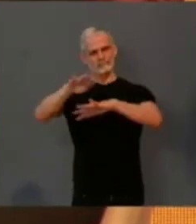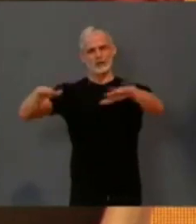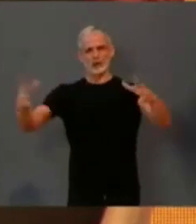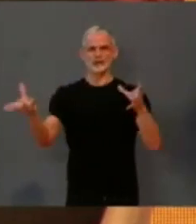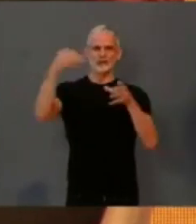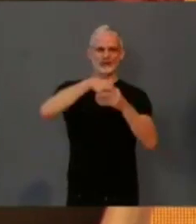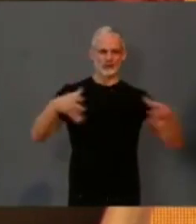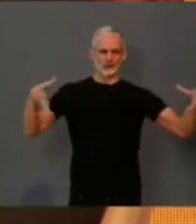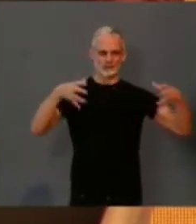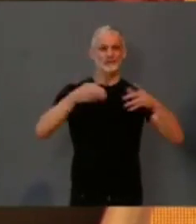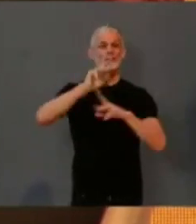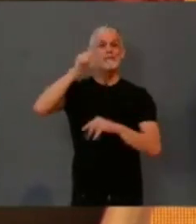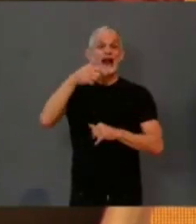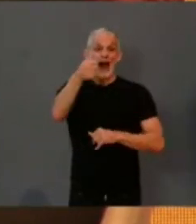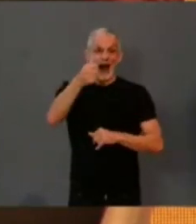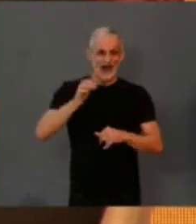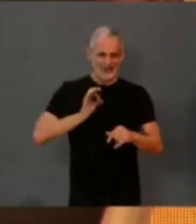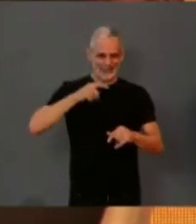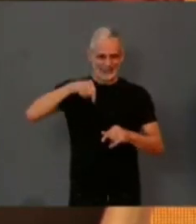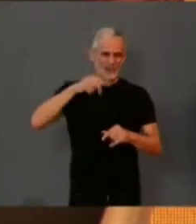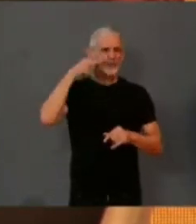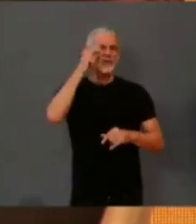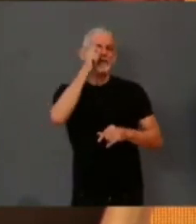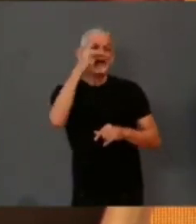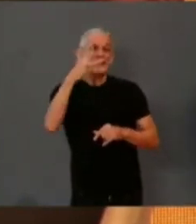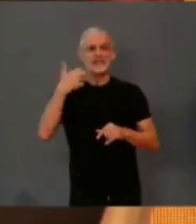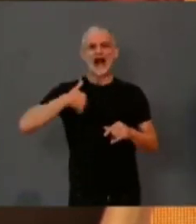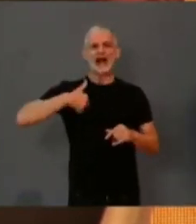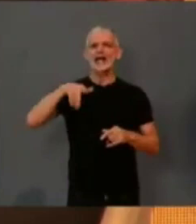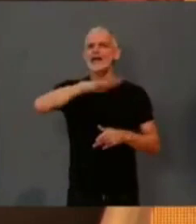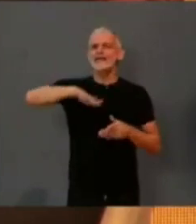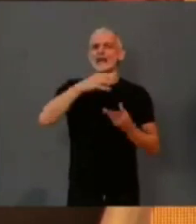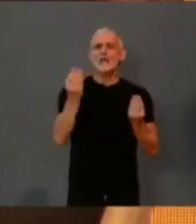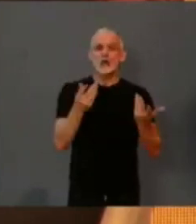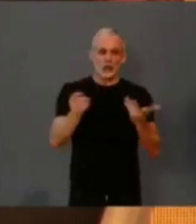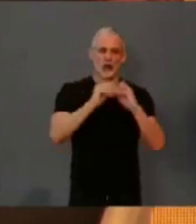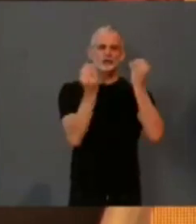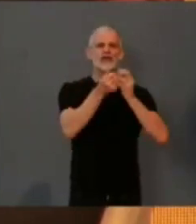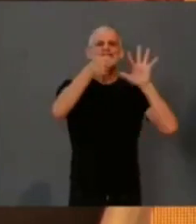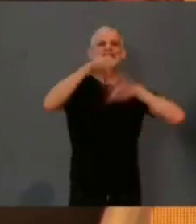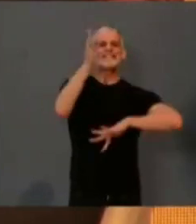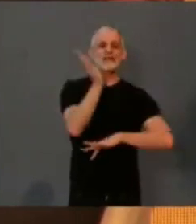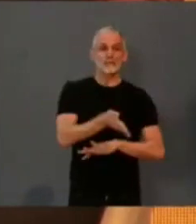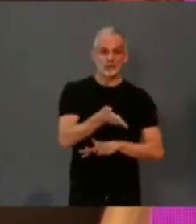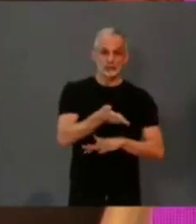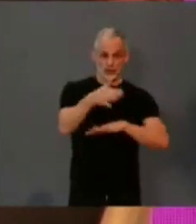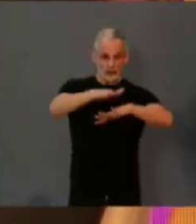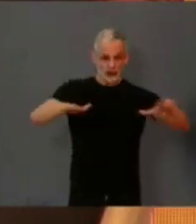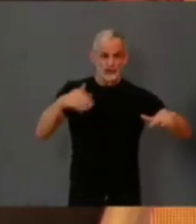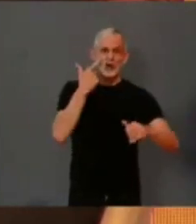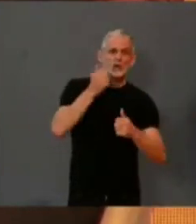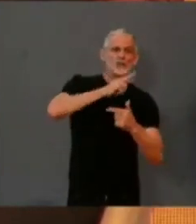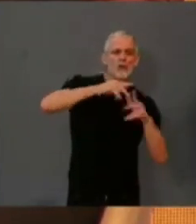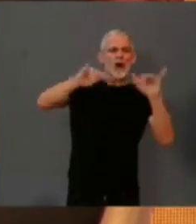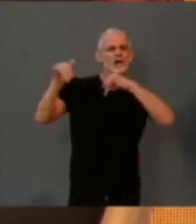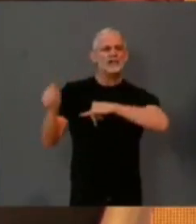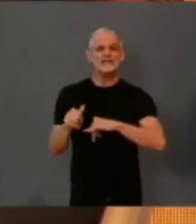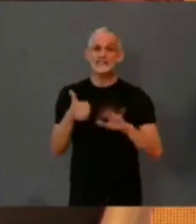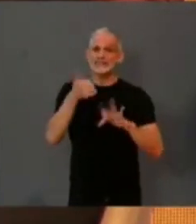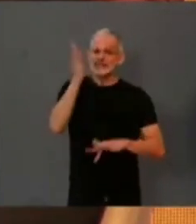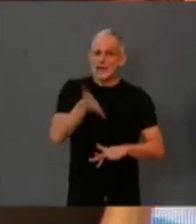plana 2023 nos encuentra en Argentina donde seis de cada diez niñas niños y adolescentes